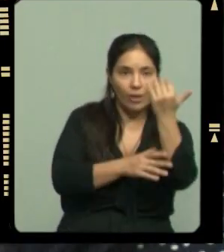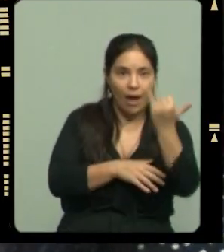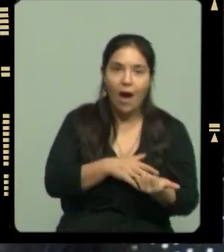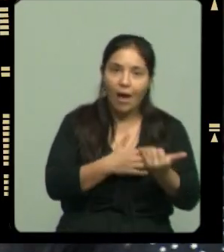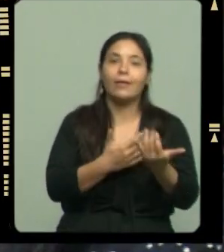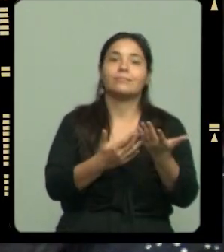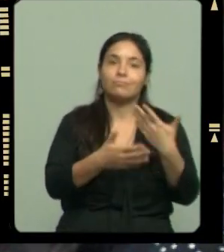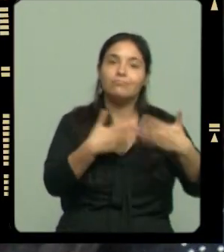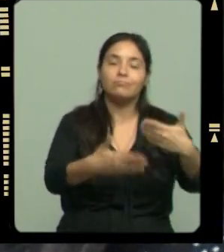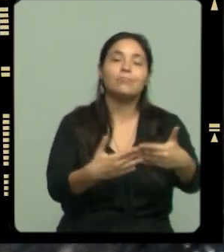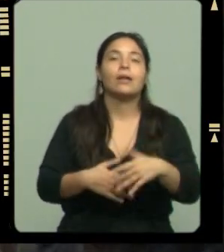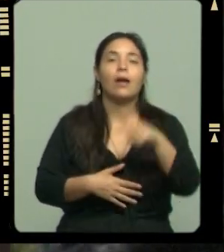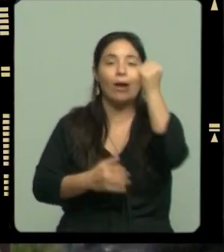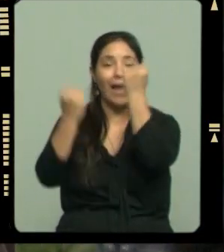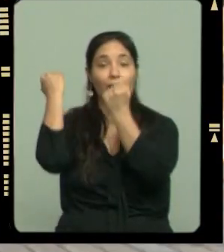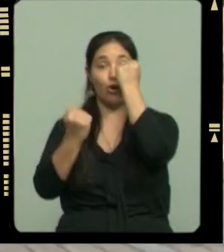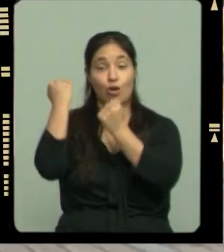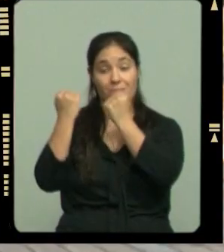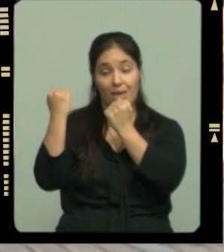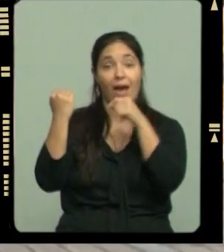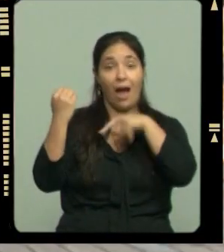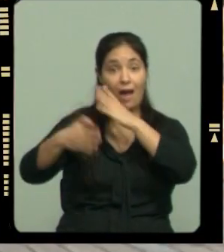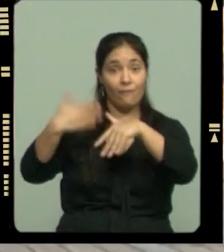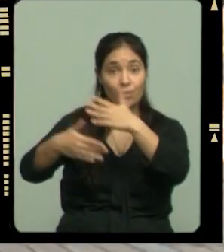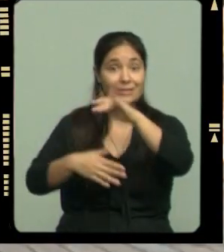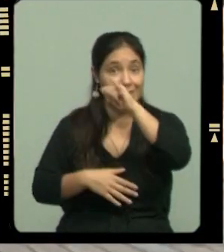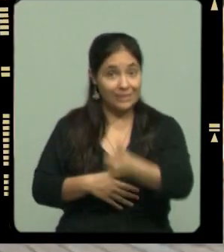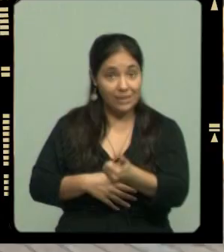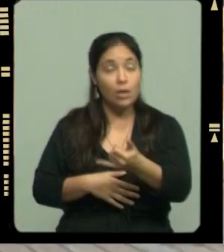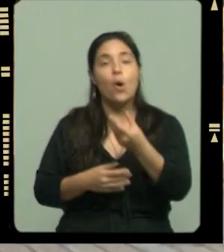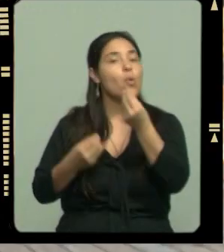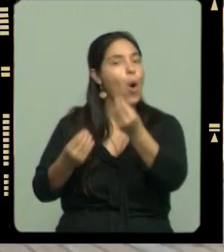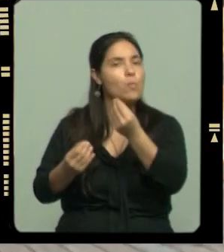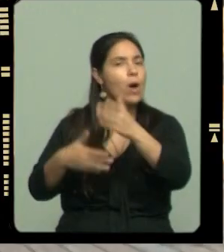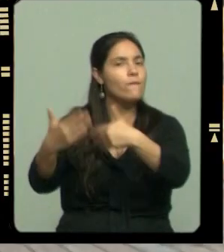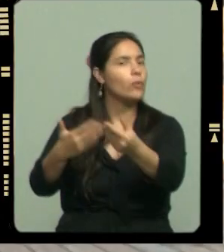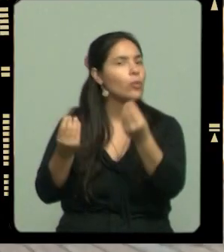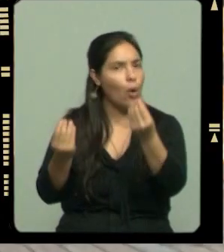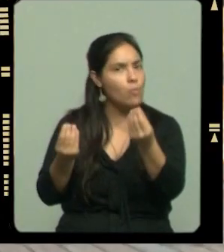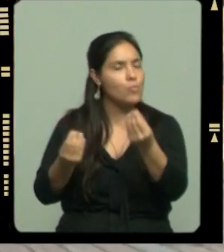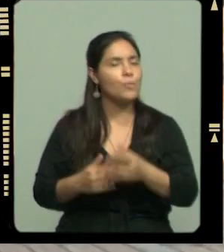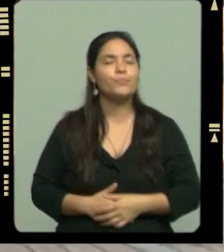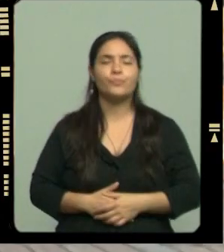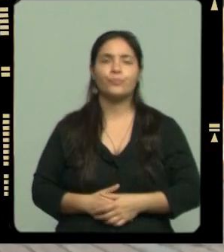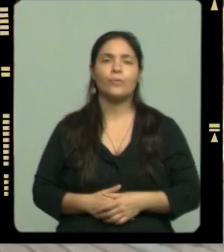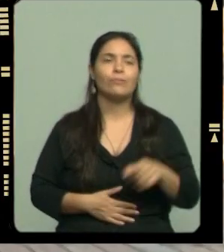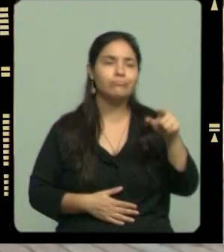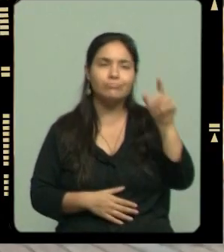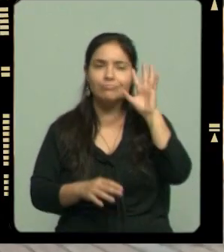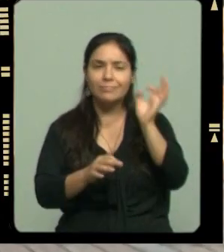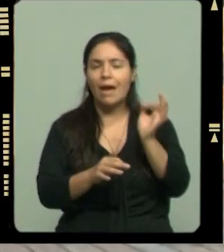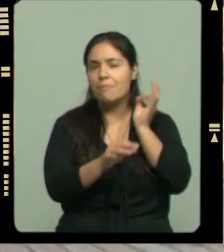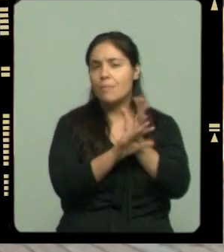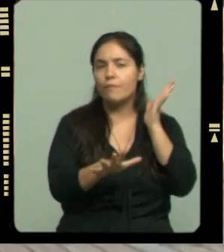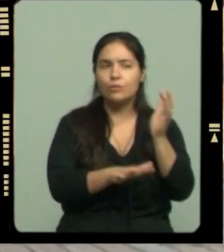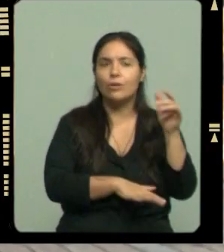de por medio. Ahora la pregunta es, ¿la economía ha evolucionado al ritmo que corresponde y cómo? ¿Cuál es la respuesta que tienen ustedes, que